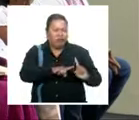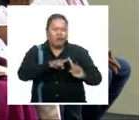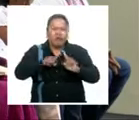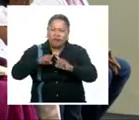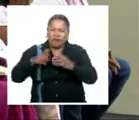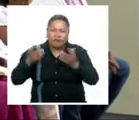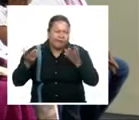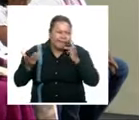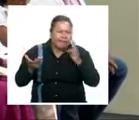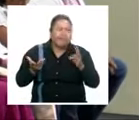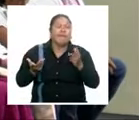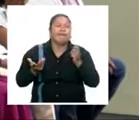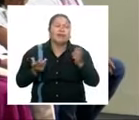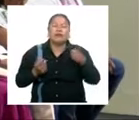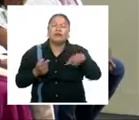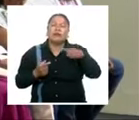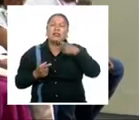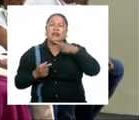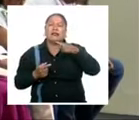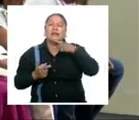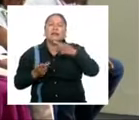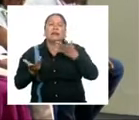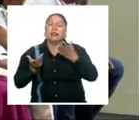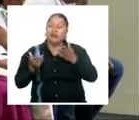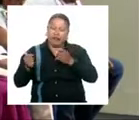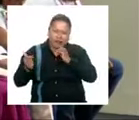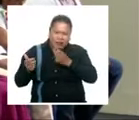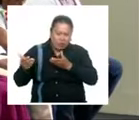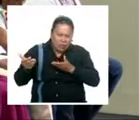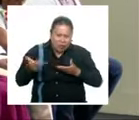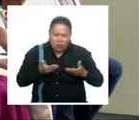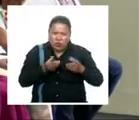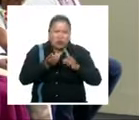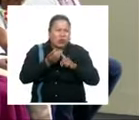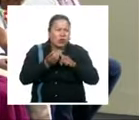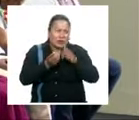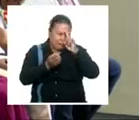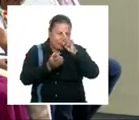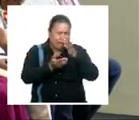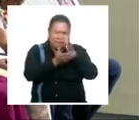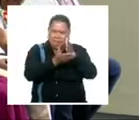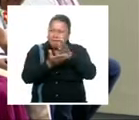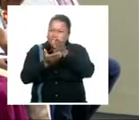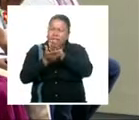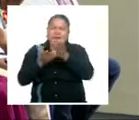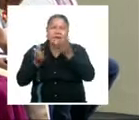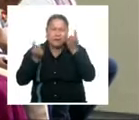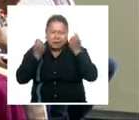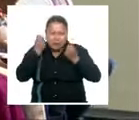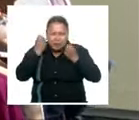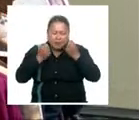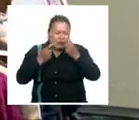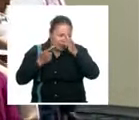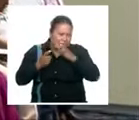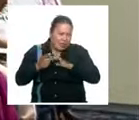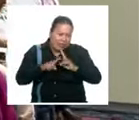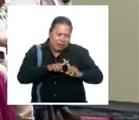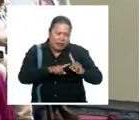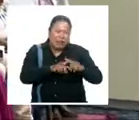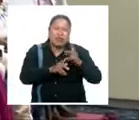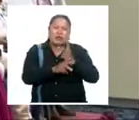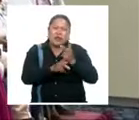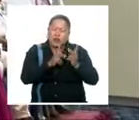demanda, al igual que el número de rutas y destinos que también generen productos